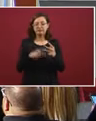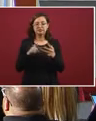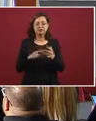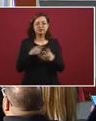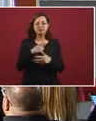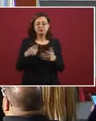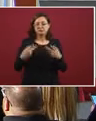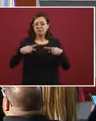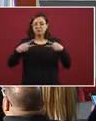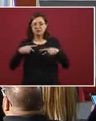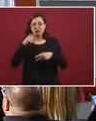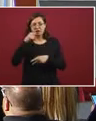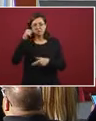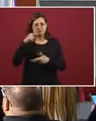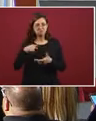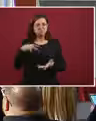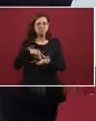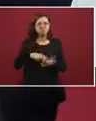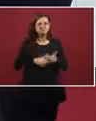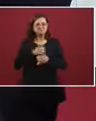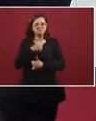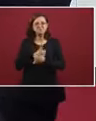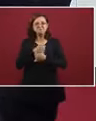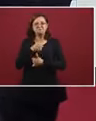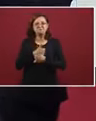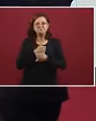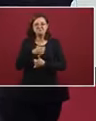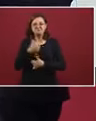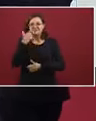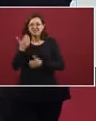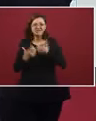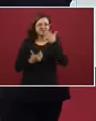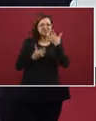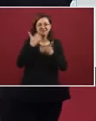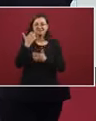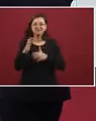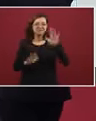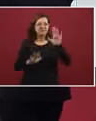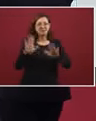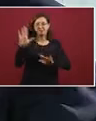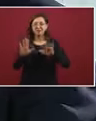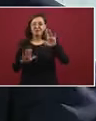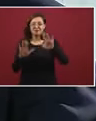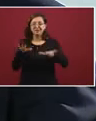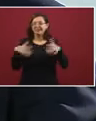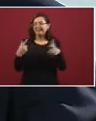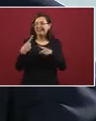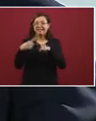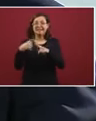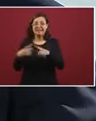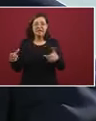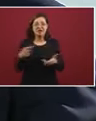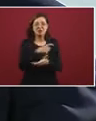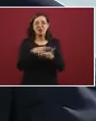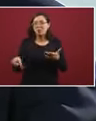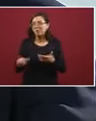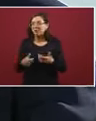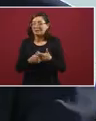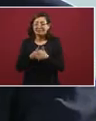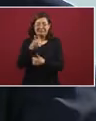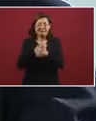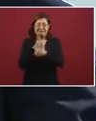estuvieron presentes el día de ayer pudieron dar cuenta de, sobre todo la casa, pues sí presentó un final de película en quien la compró, fue